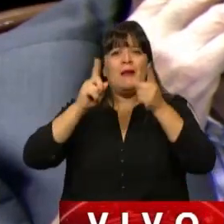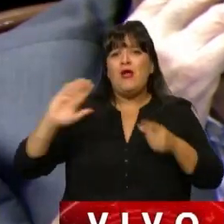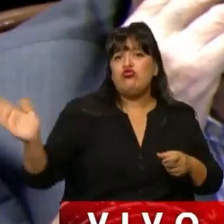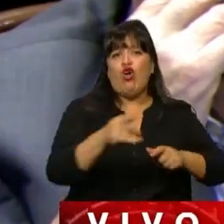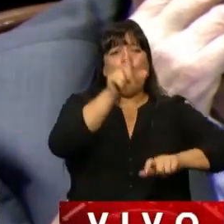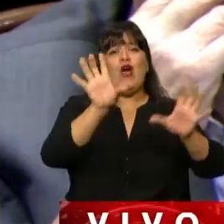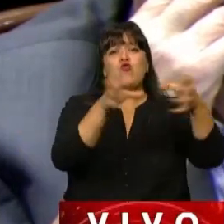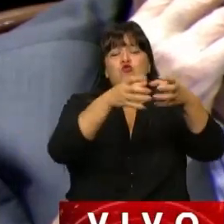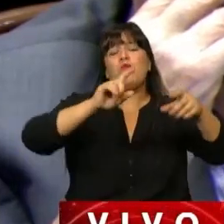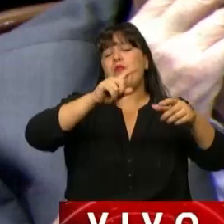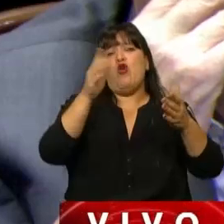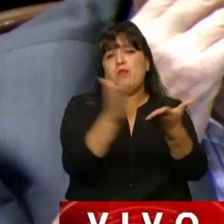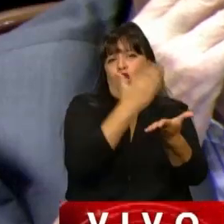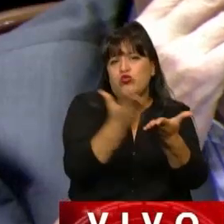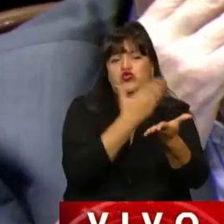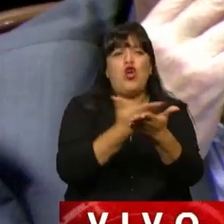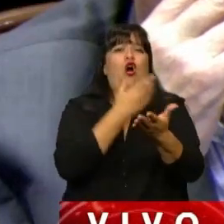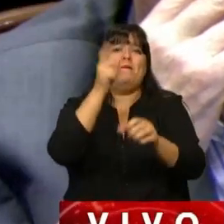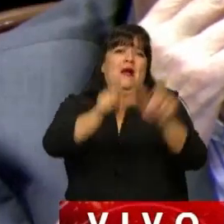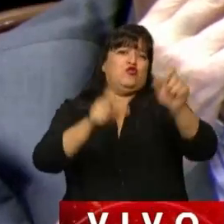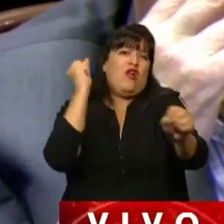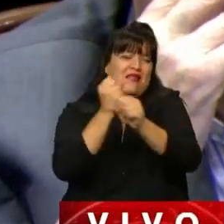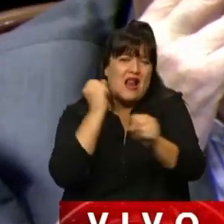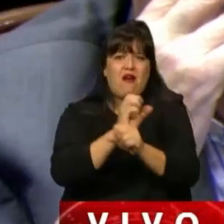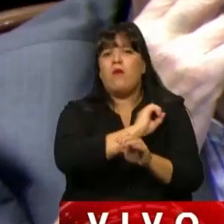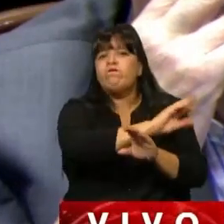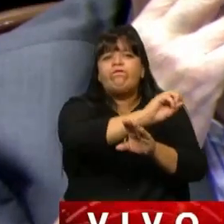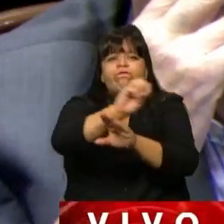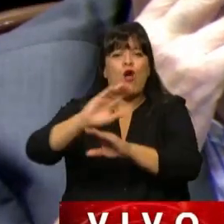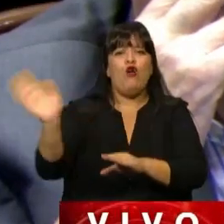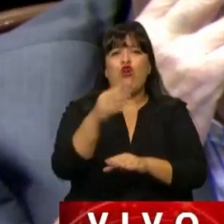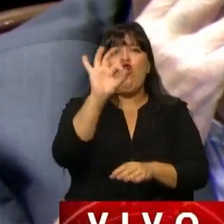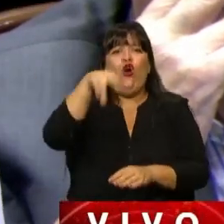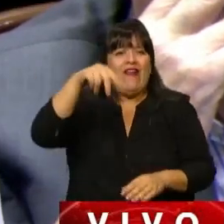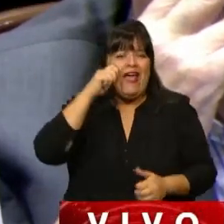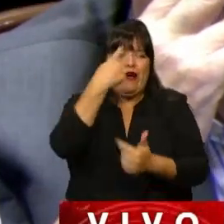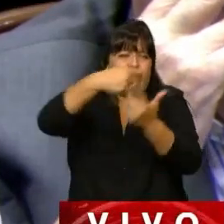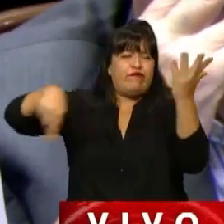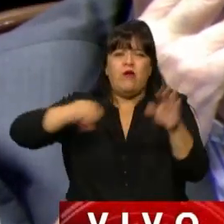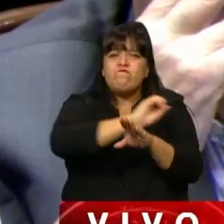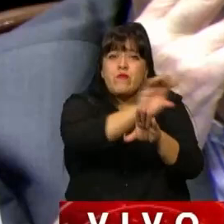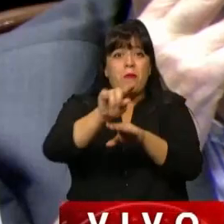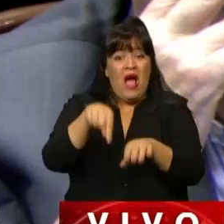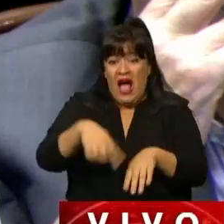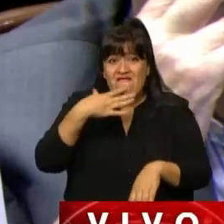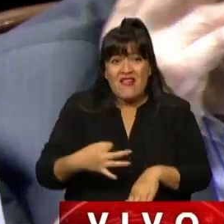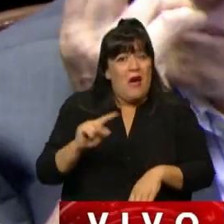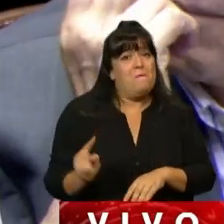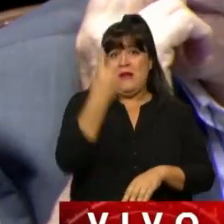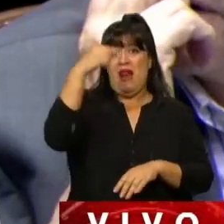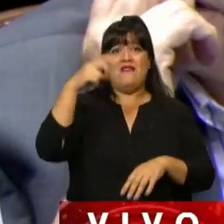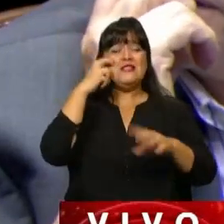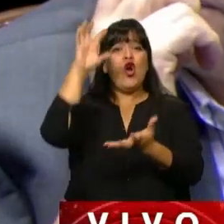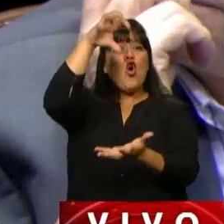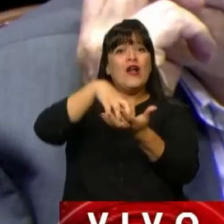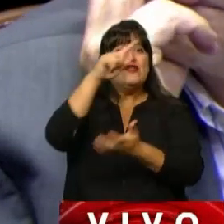las fuerzas productivas, a los trabajadores, a las distintas organizaciones. Es la primera vez que este